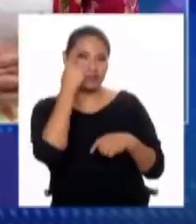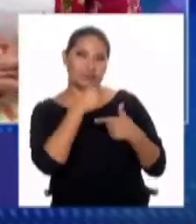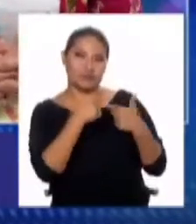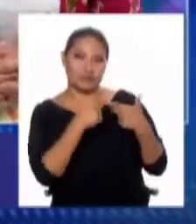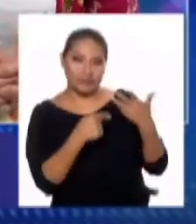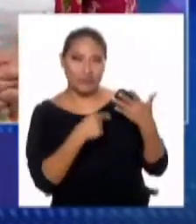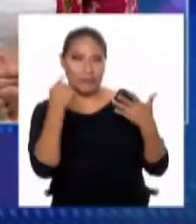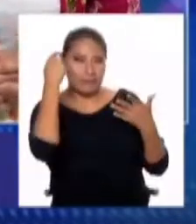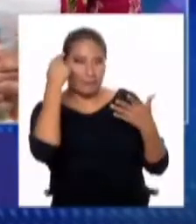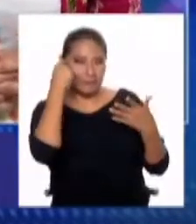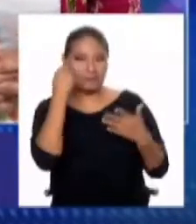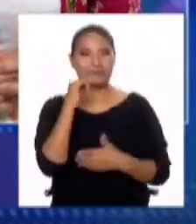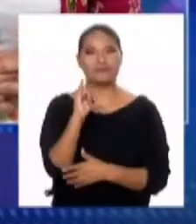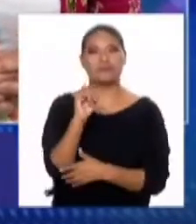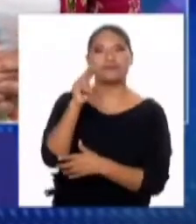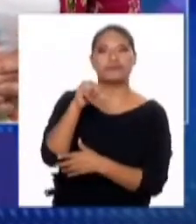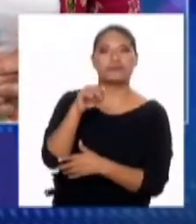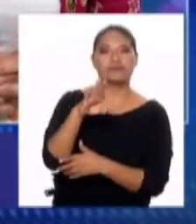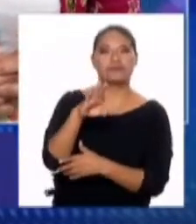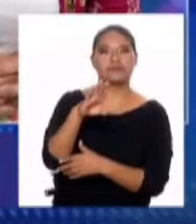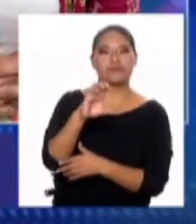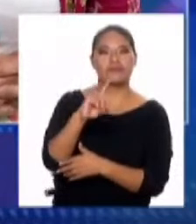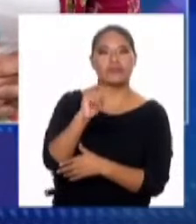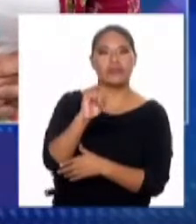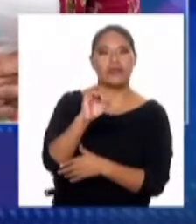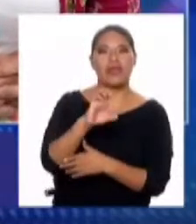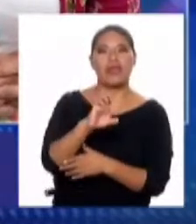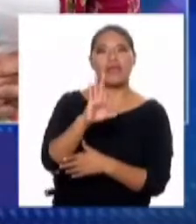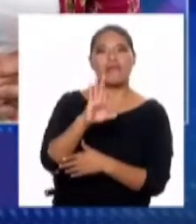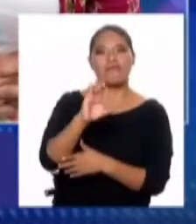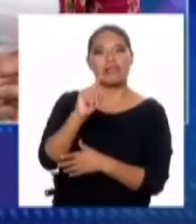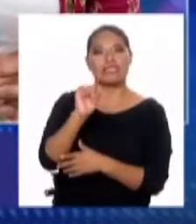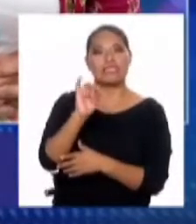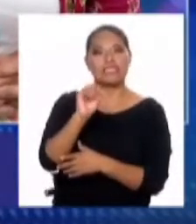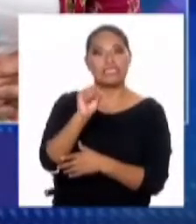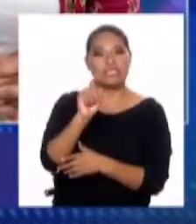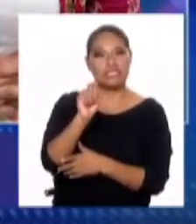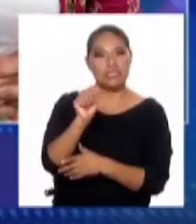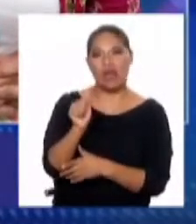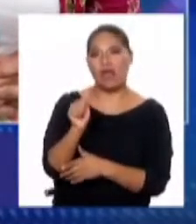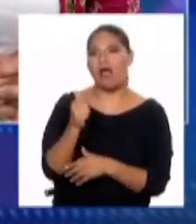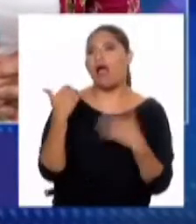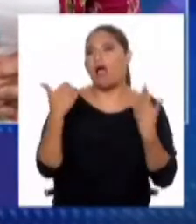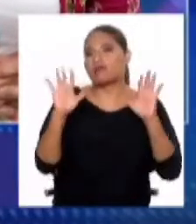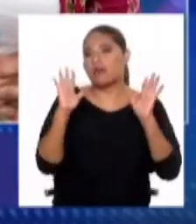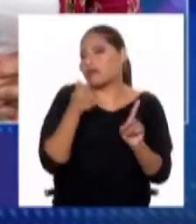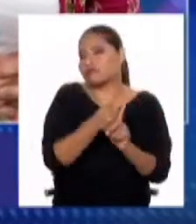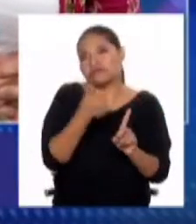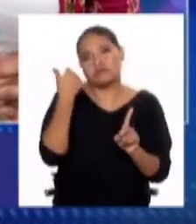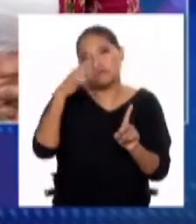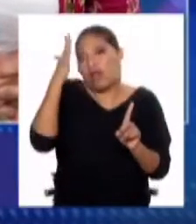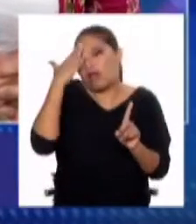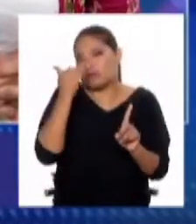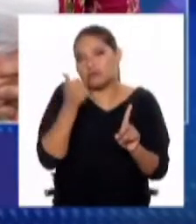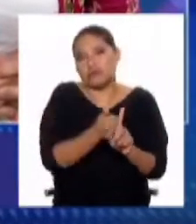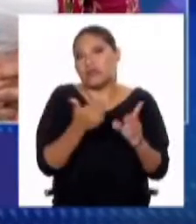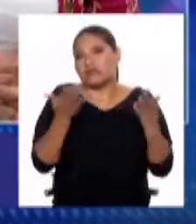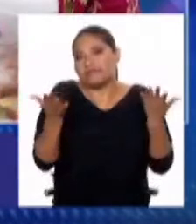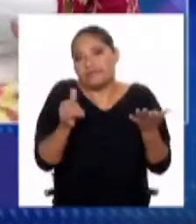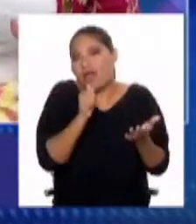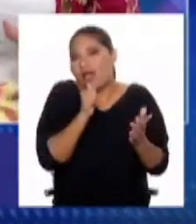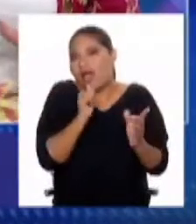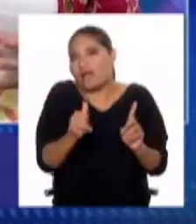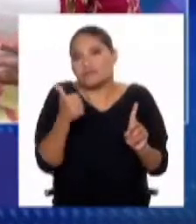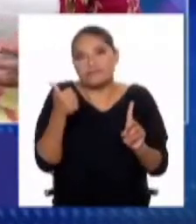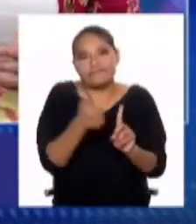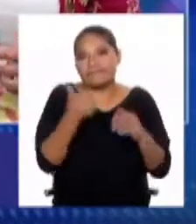pragmático. Efectista, más que pragmática, efectista. Porque ya lo hizo y ya pues, ya lo hizo, está bien, ya, así es, así es.